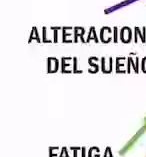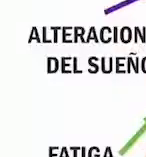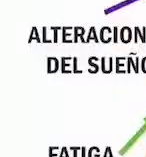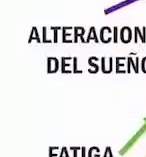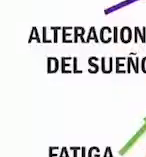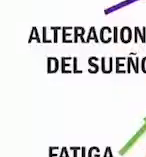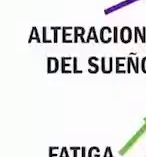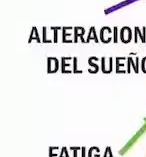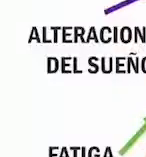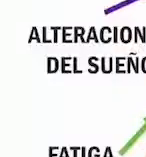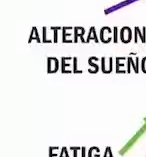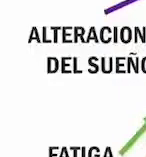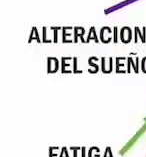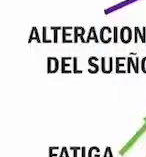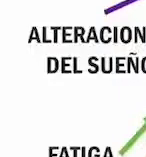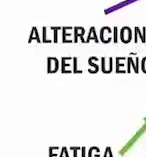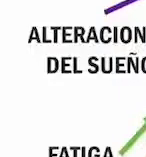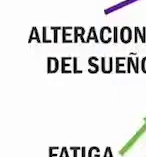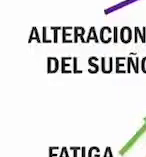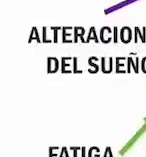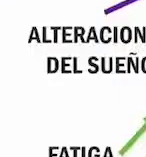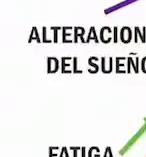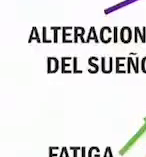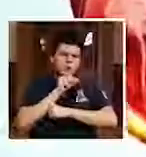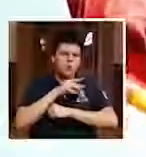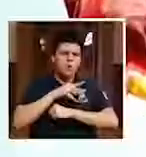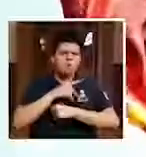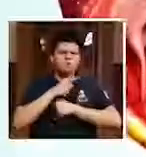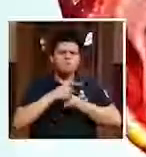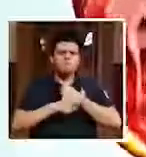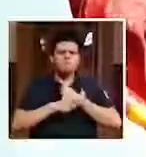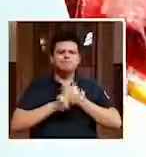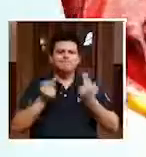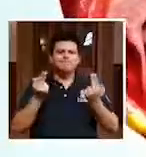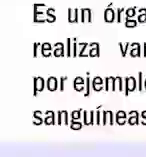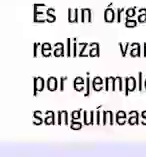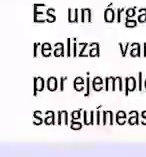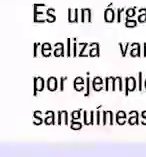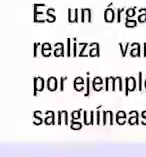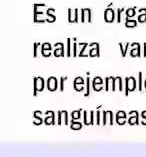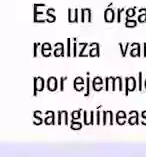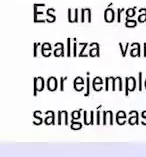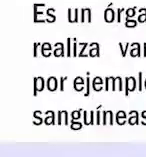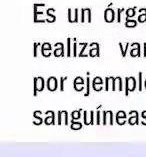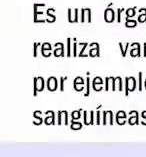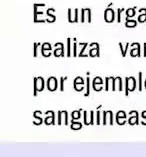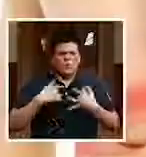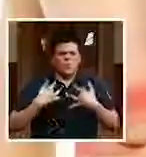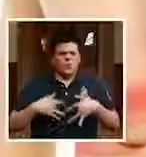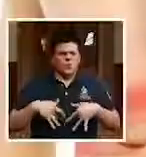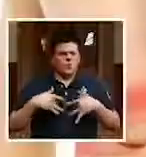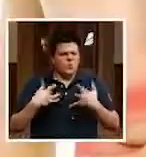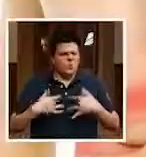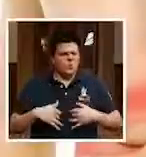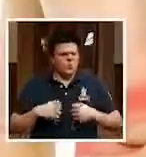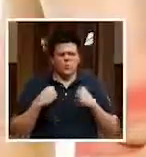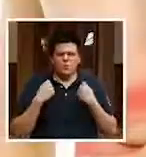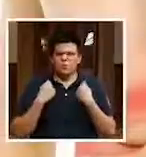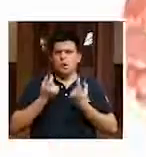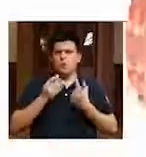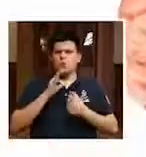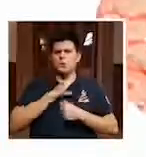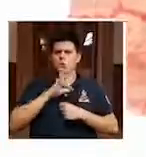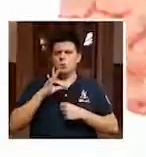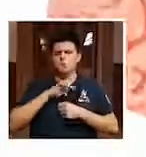durar algunas semanas e incluso meses. Dijo que entre mayor sea la severidad de la enfermedad, mayor será la persistencia